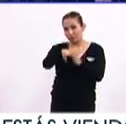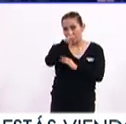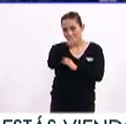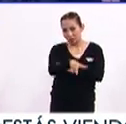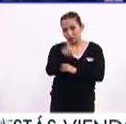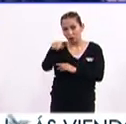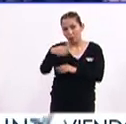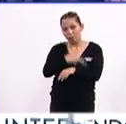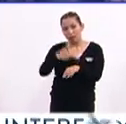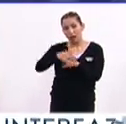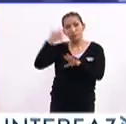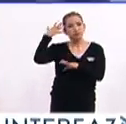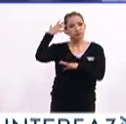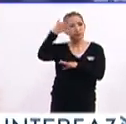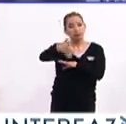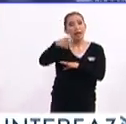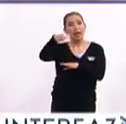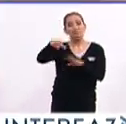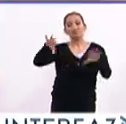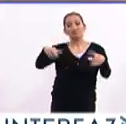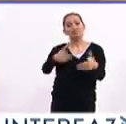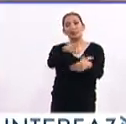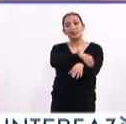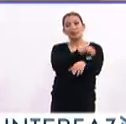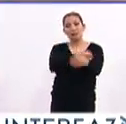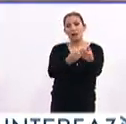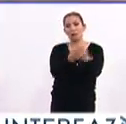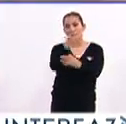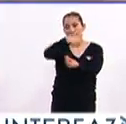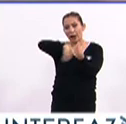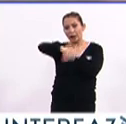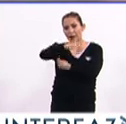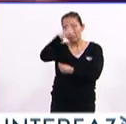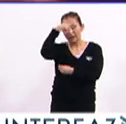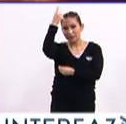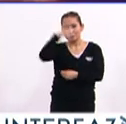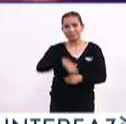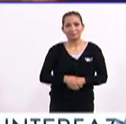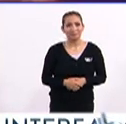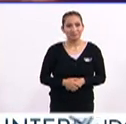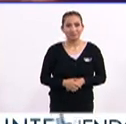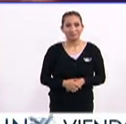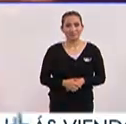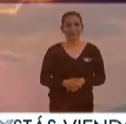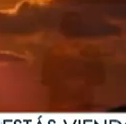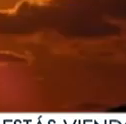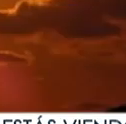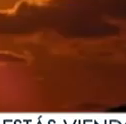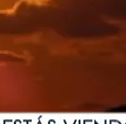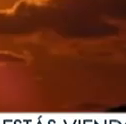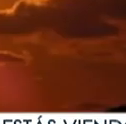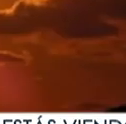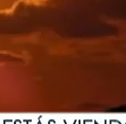2018 Soluciones para el Futuro, en la categoría de energía renovable y accesible.